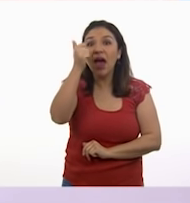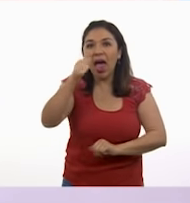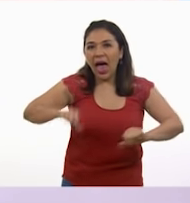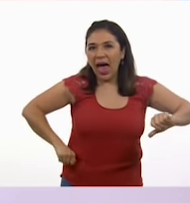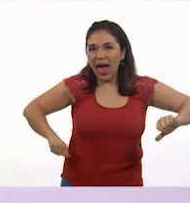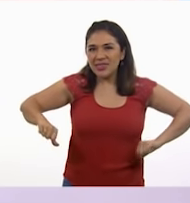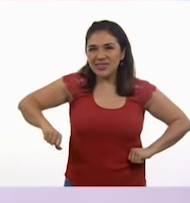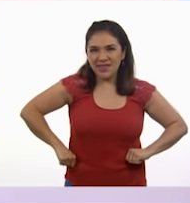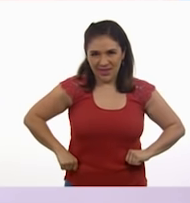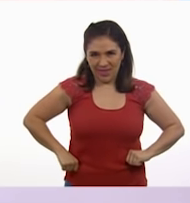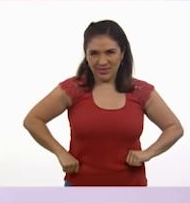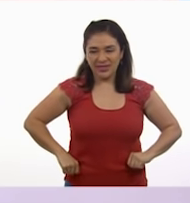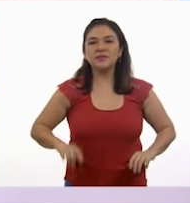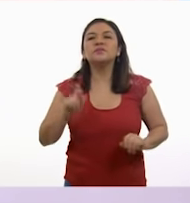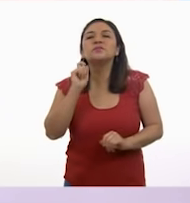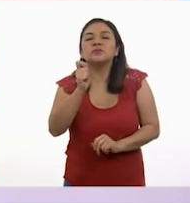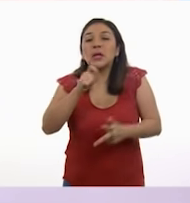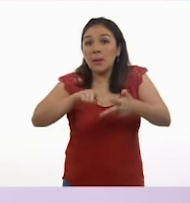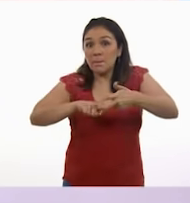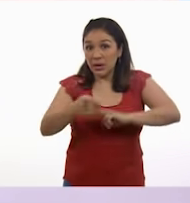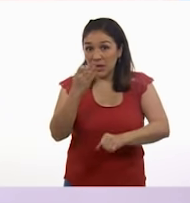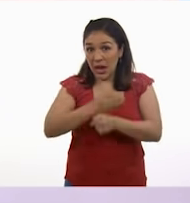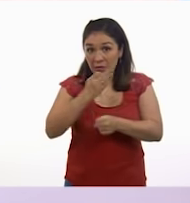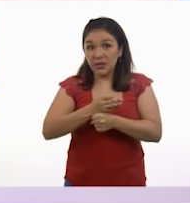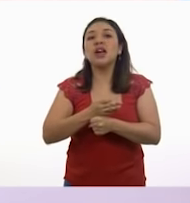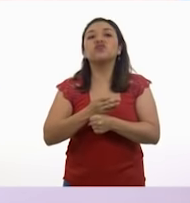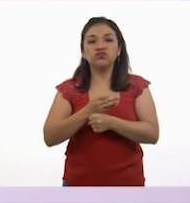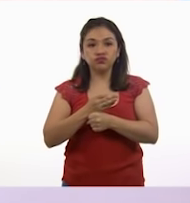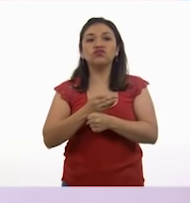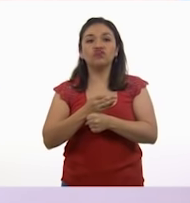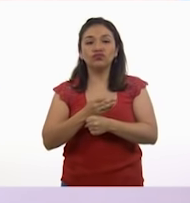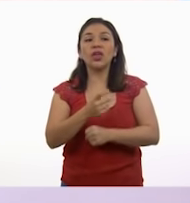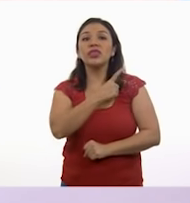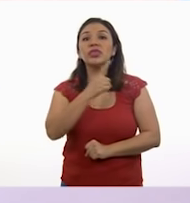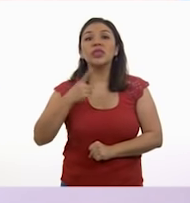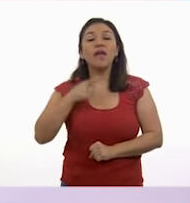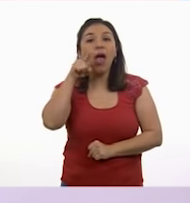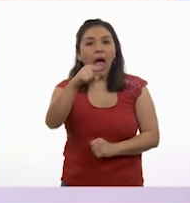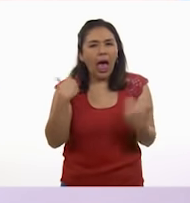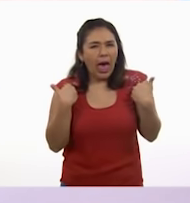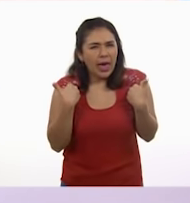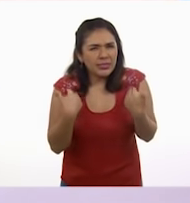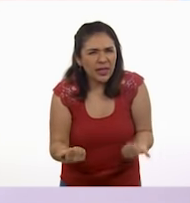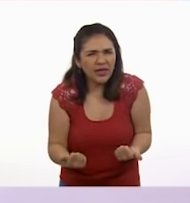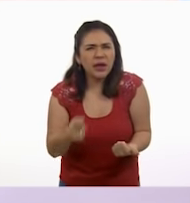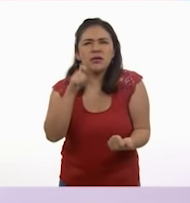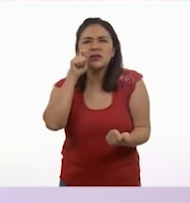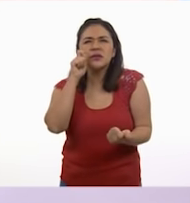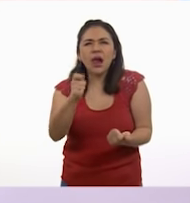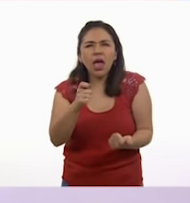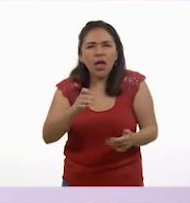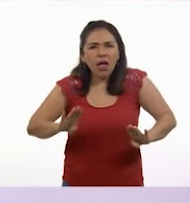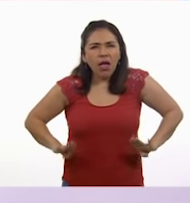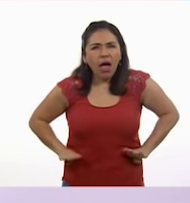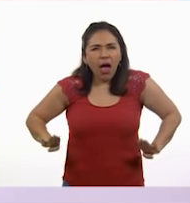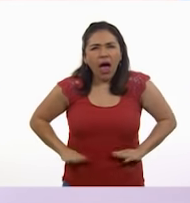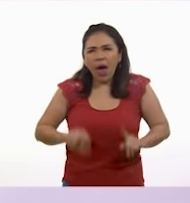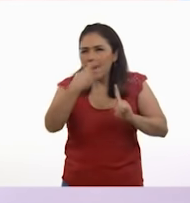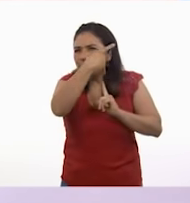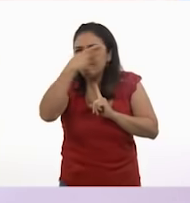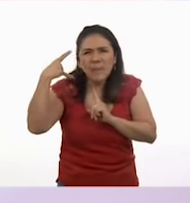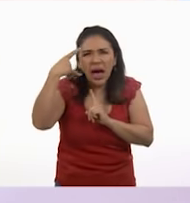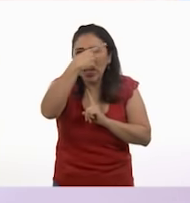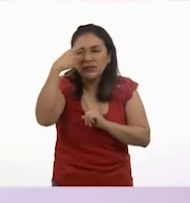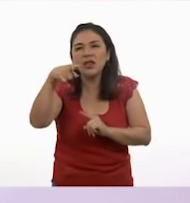actividad para empezar tenemos que comprender más o menos los rasgos que lleva cada máscara